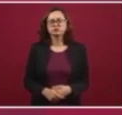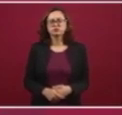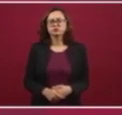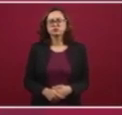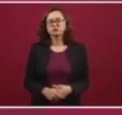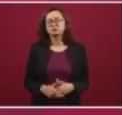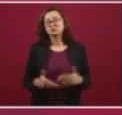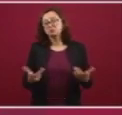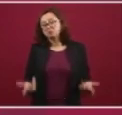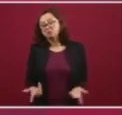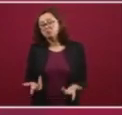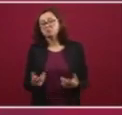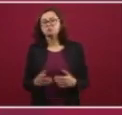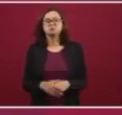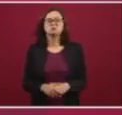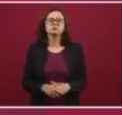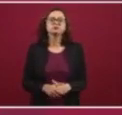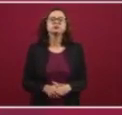personajes como